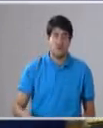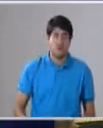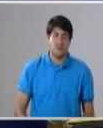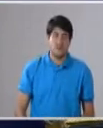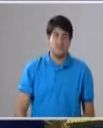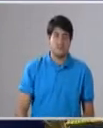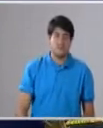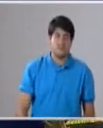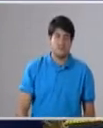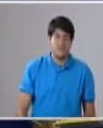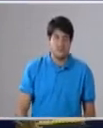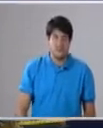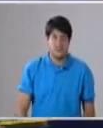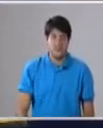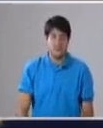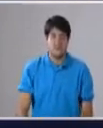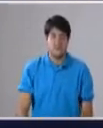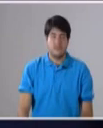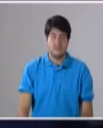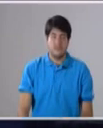Testamento.